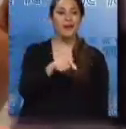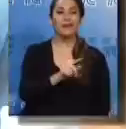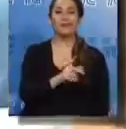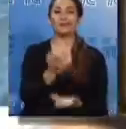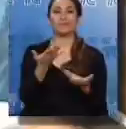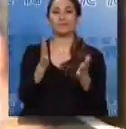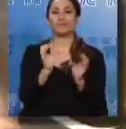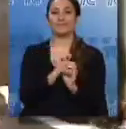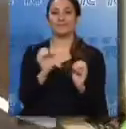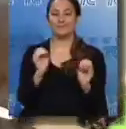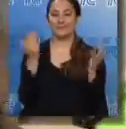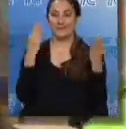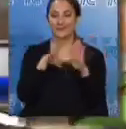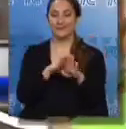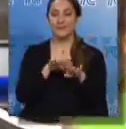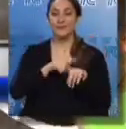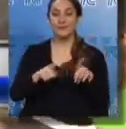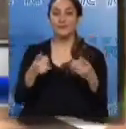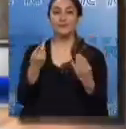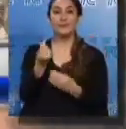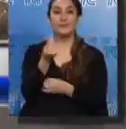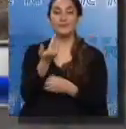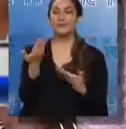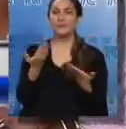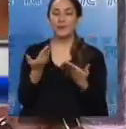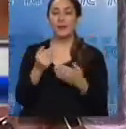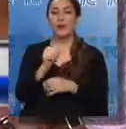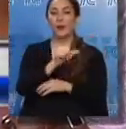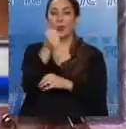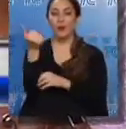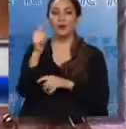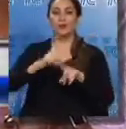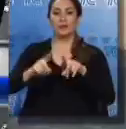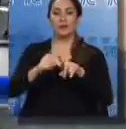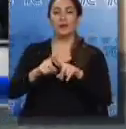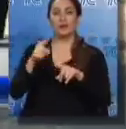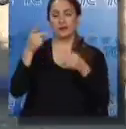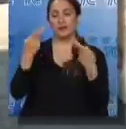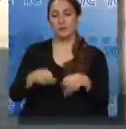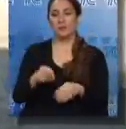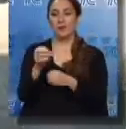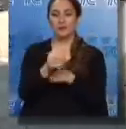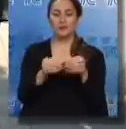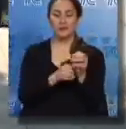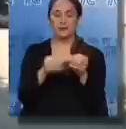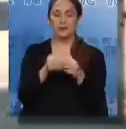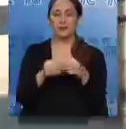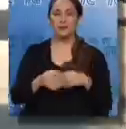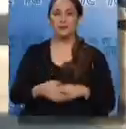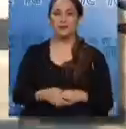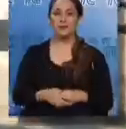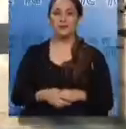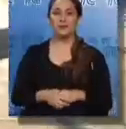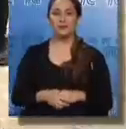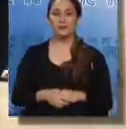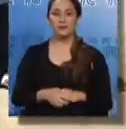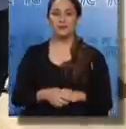sábado. El cobro de impuestos prediales también se efectúa en otros ayuntamientos del Ecuador. Jorge Rendón, TC Televisión.